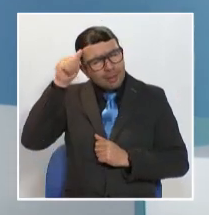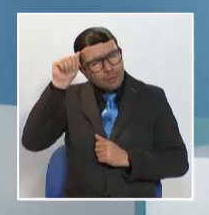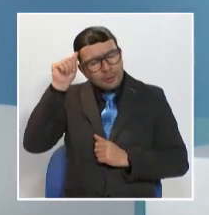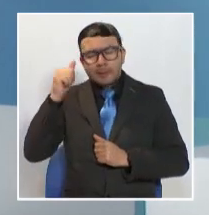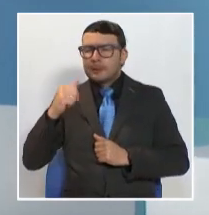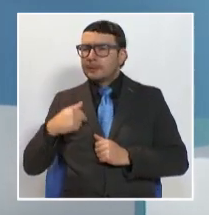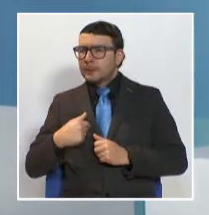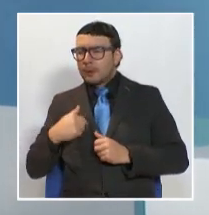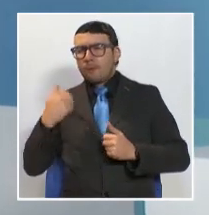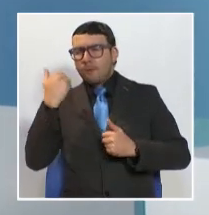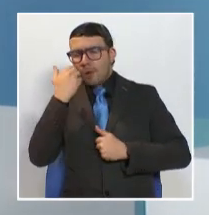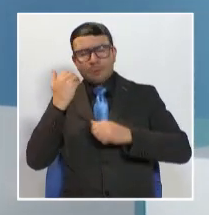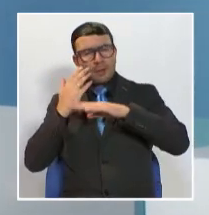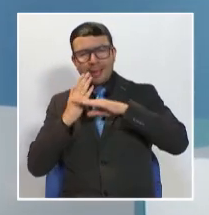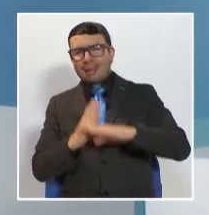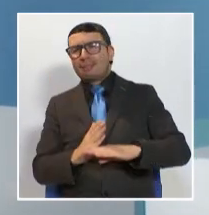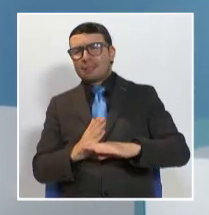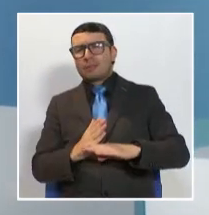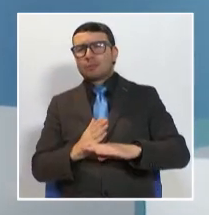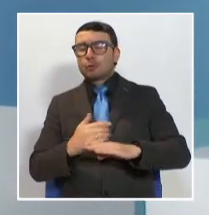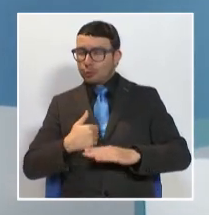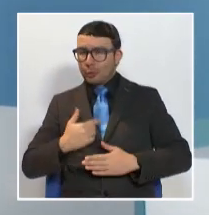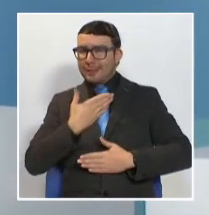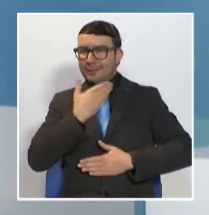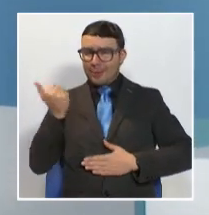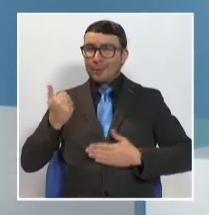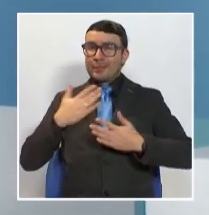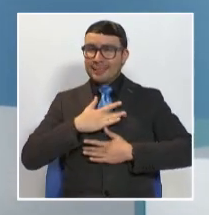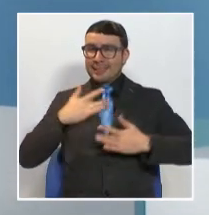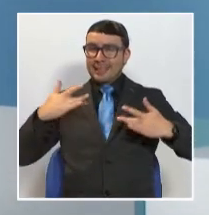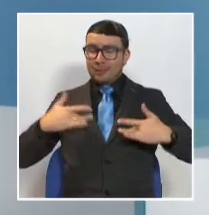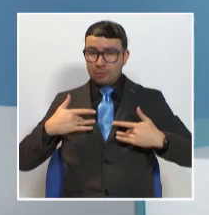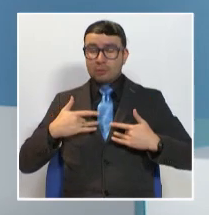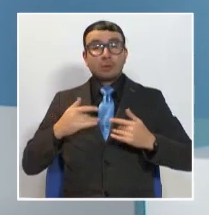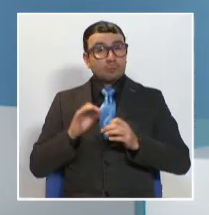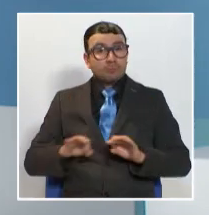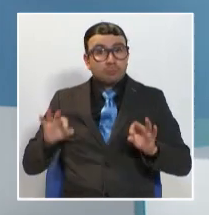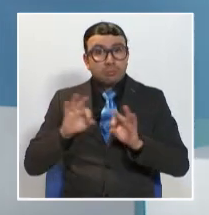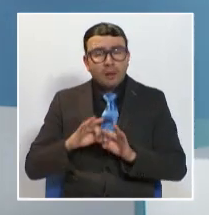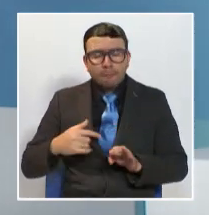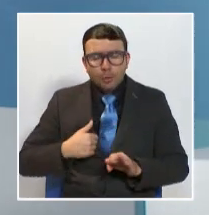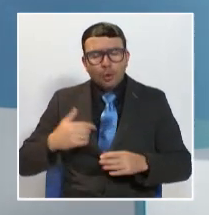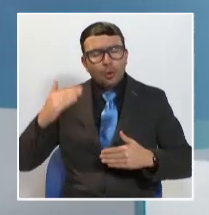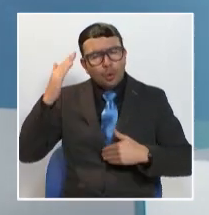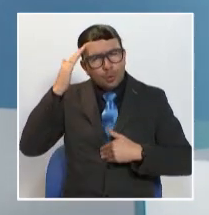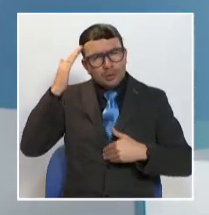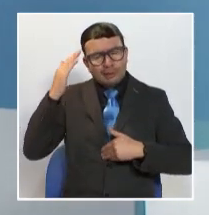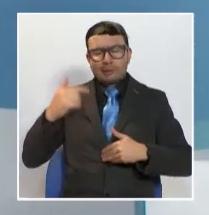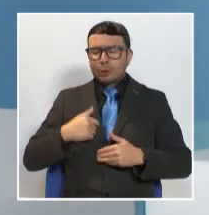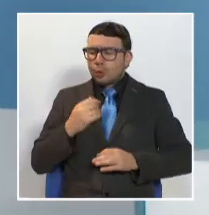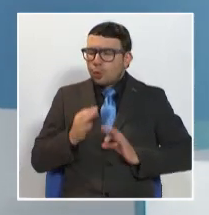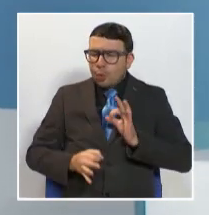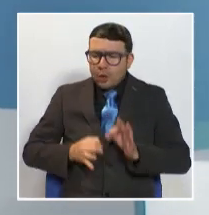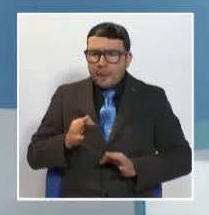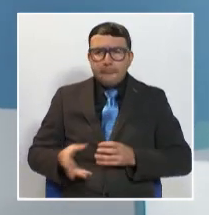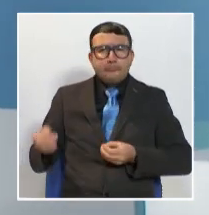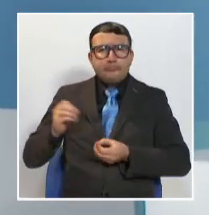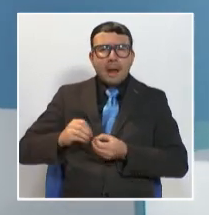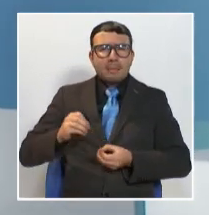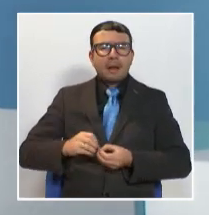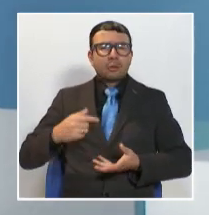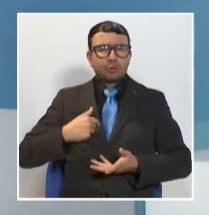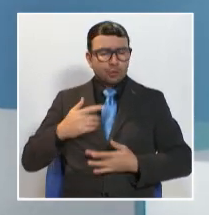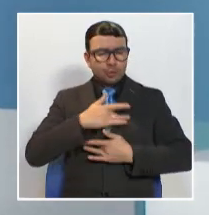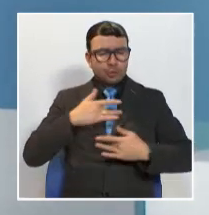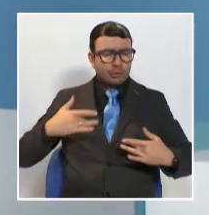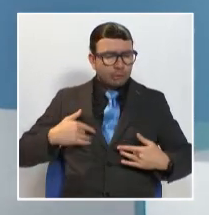más enfermedades y debemos tener en cuenta que si somos más conscientes, empezamos a cuidarnos más y hacemos más prevención en salud,